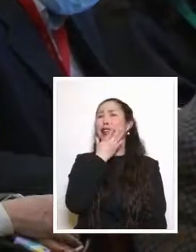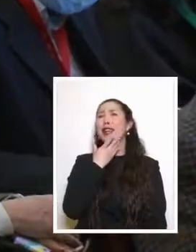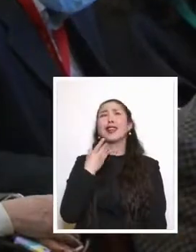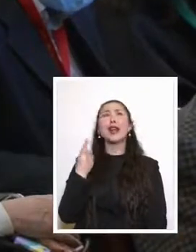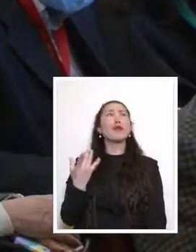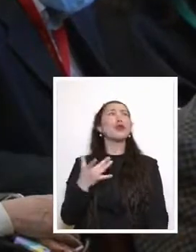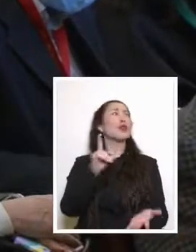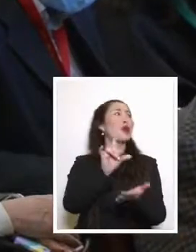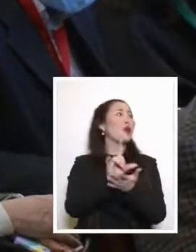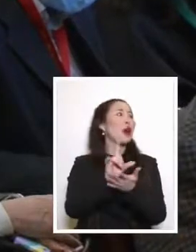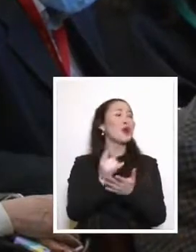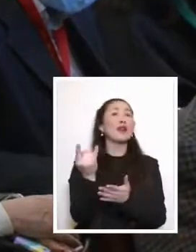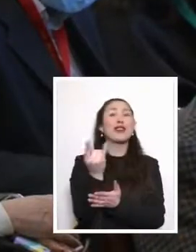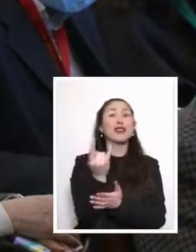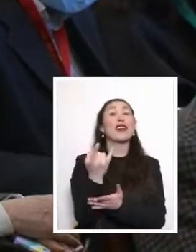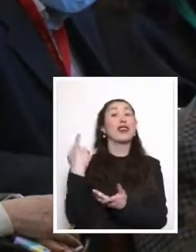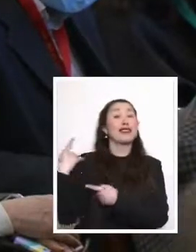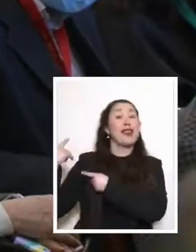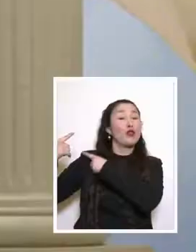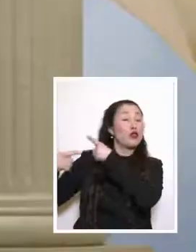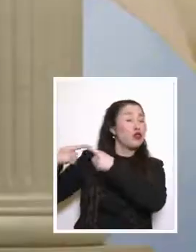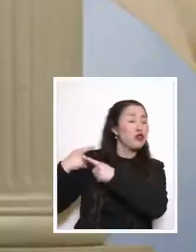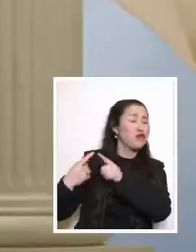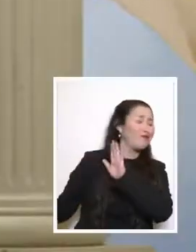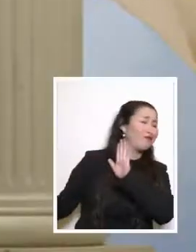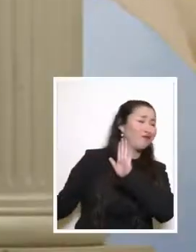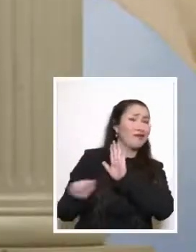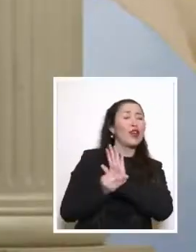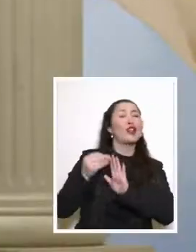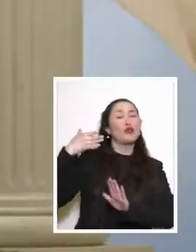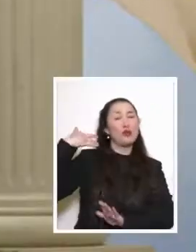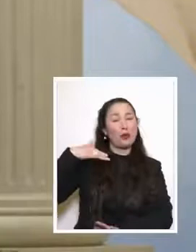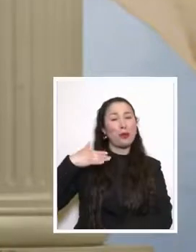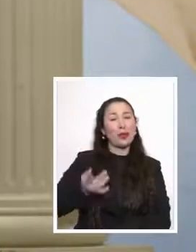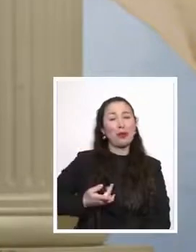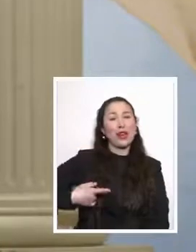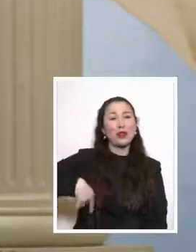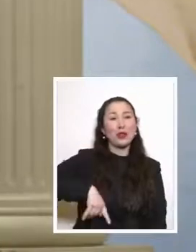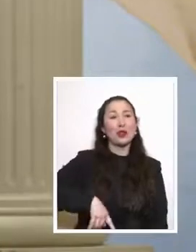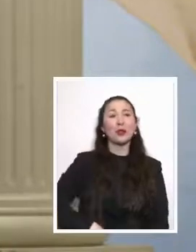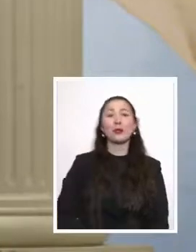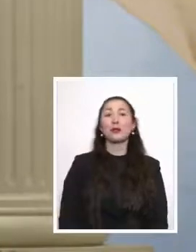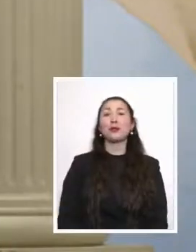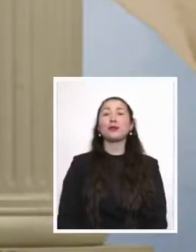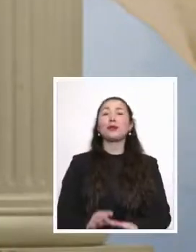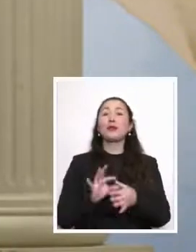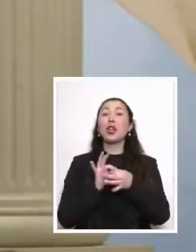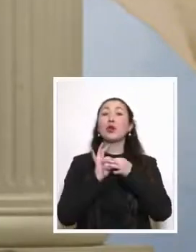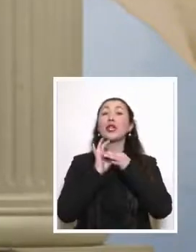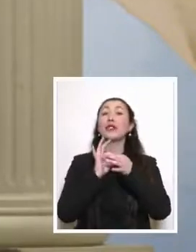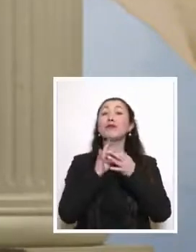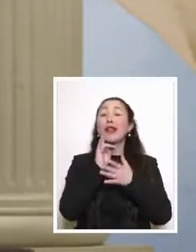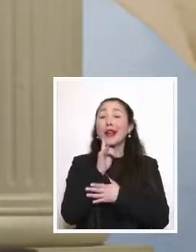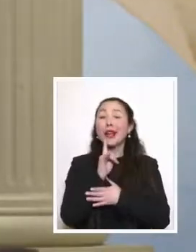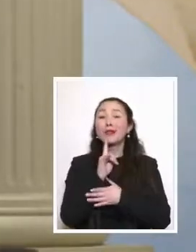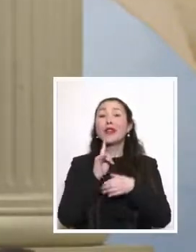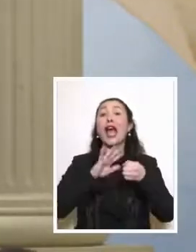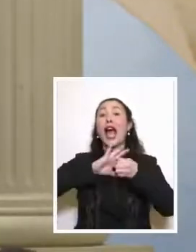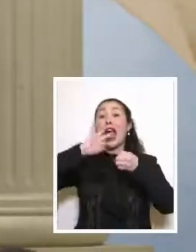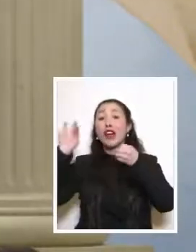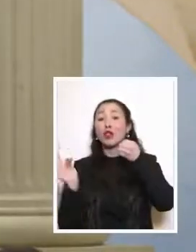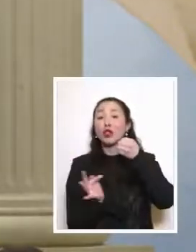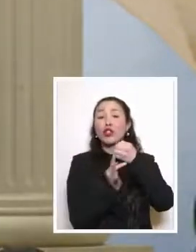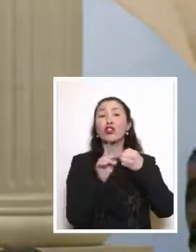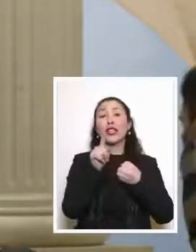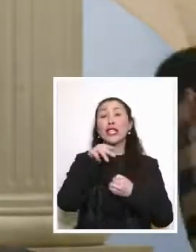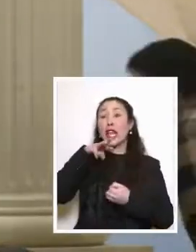universidad tan simbólica, histórica para toda nuestra región. Un agradecimiento a la Fundación SM, al